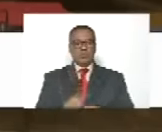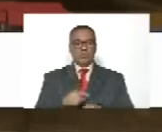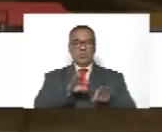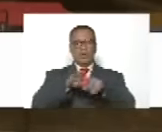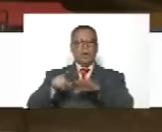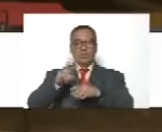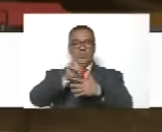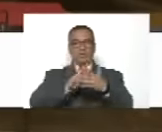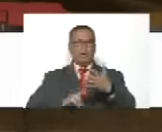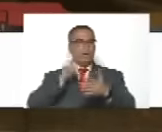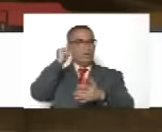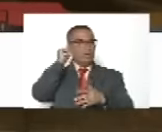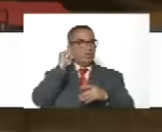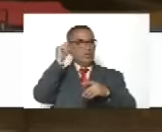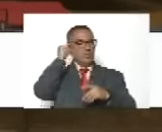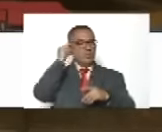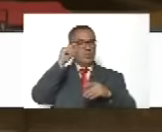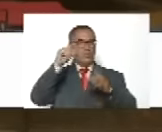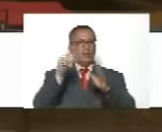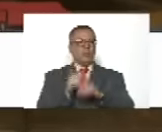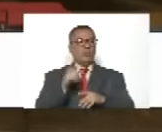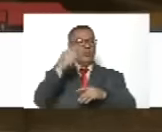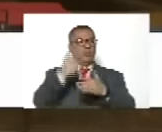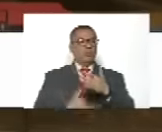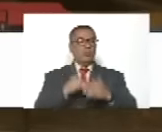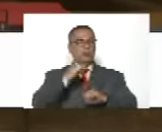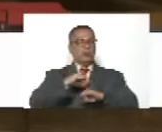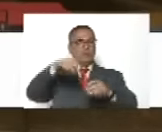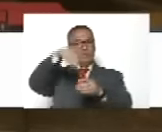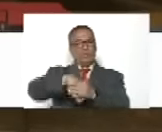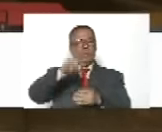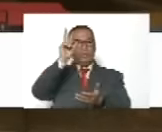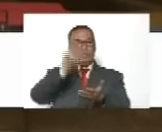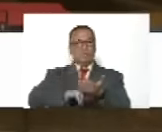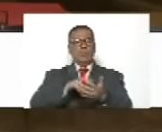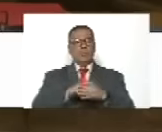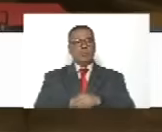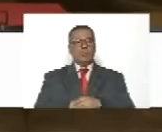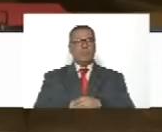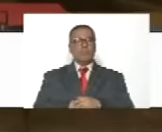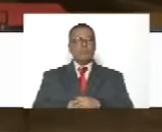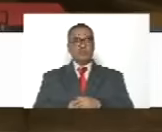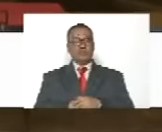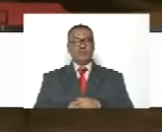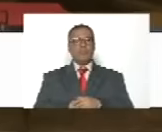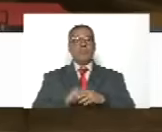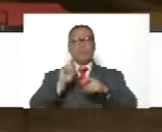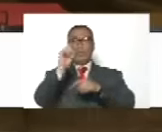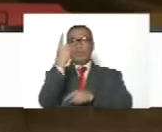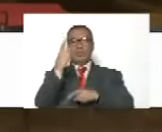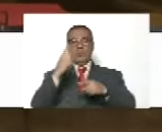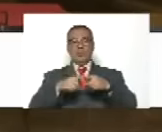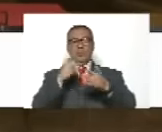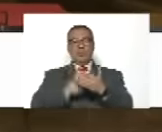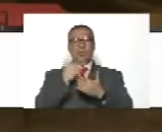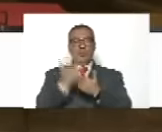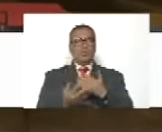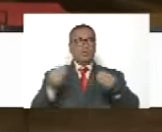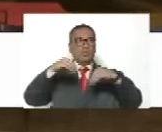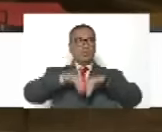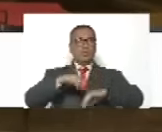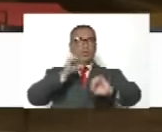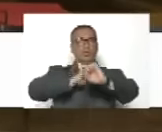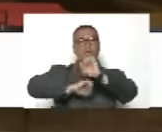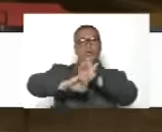secretaria la lectura de la propuesta del orden del día. Una vez leído y sometido a votación, resultó aprobado. Primero, proyecto de acuerdo